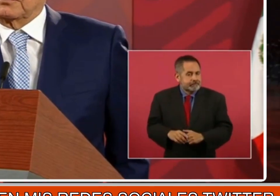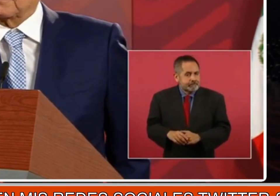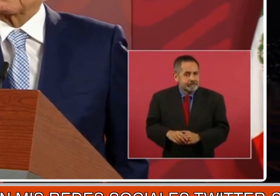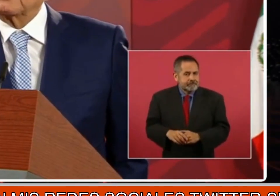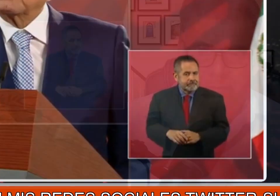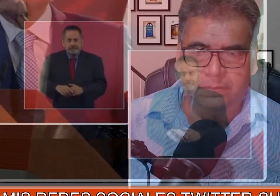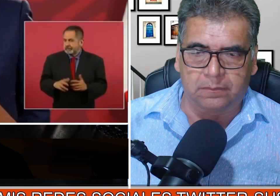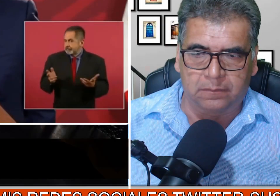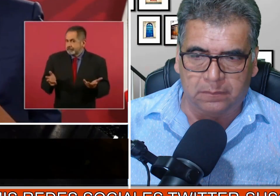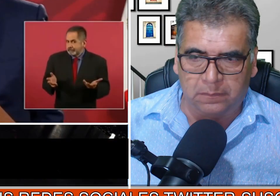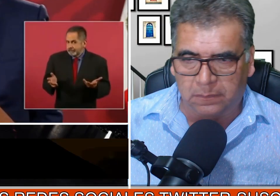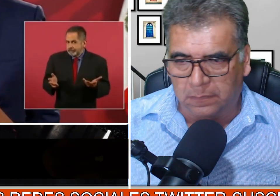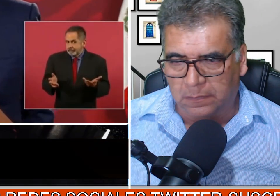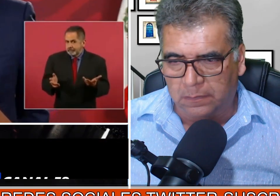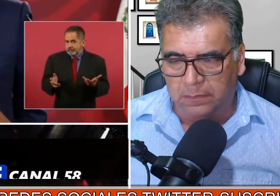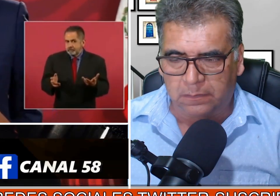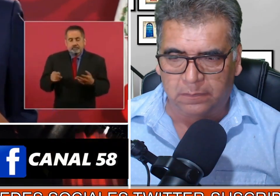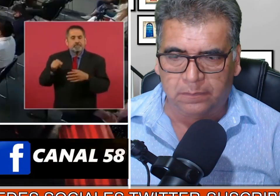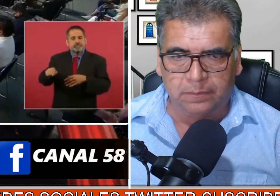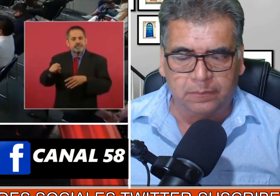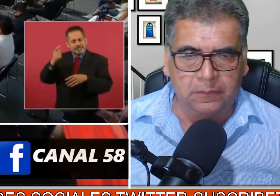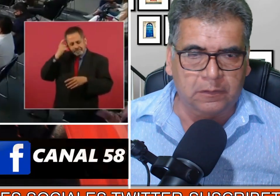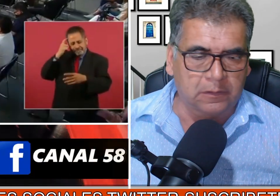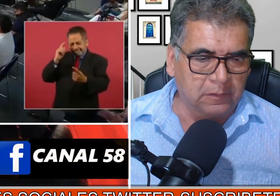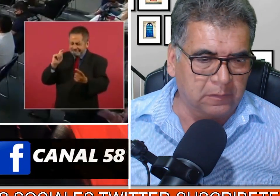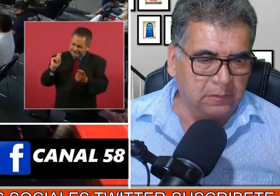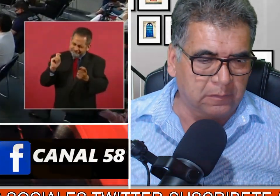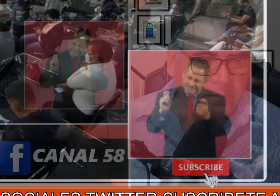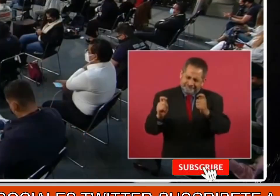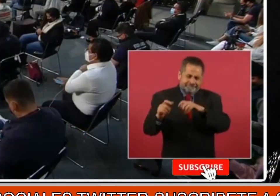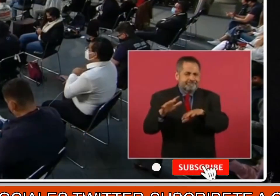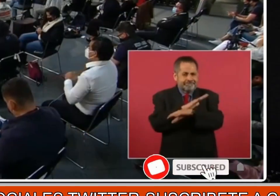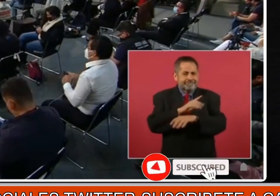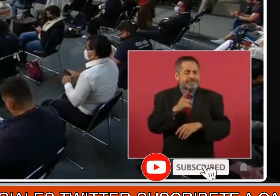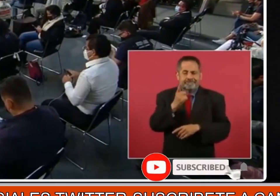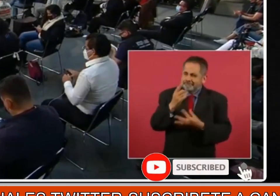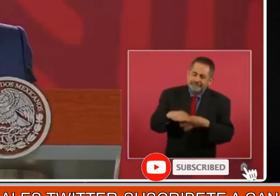entonces es un movimiento de transformación no puede